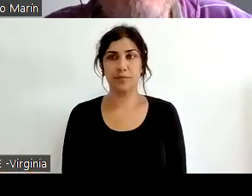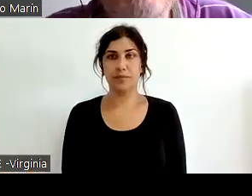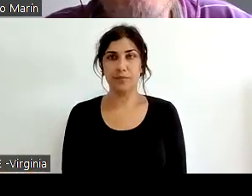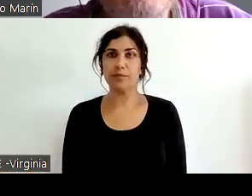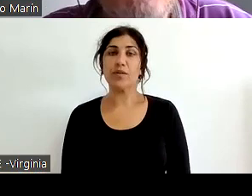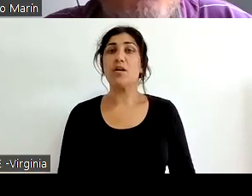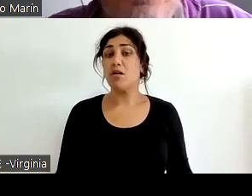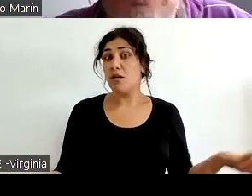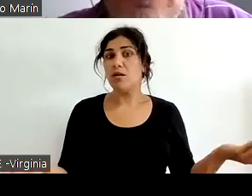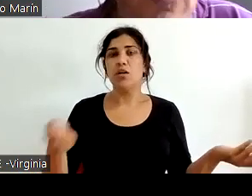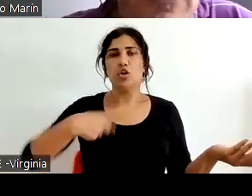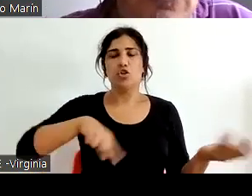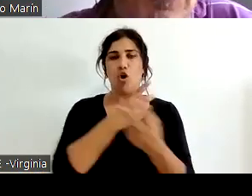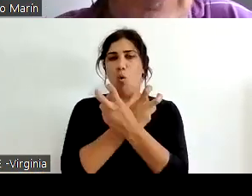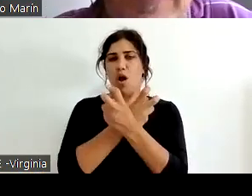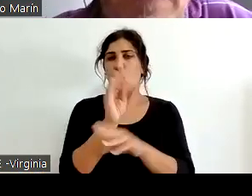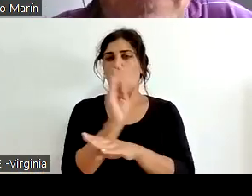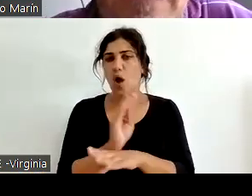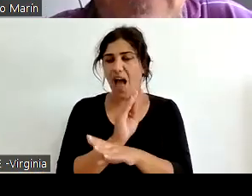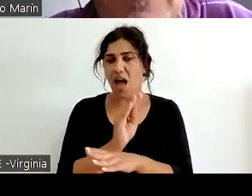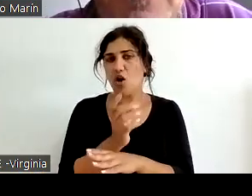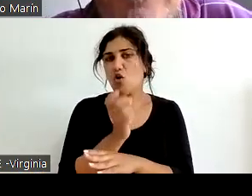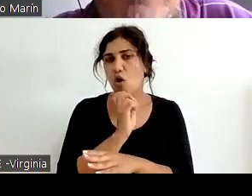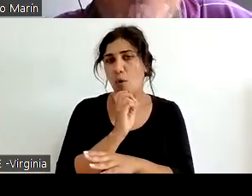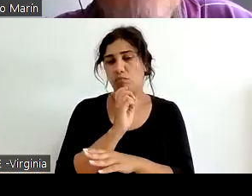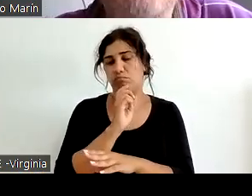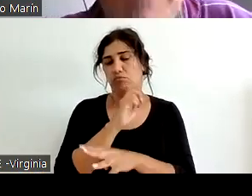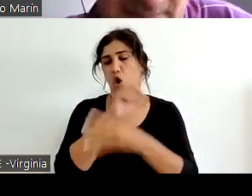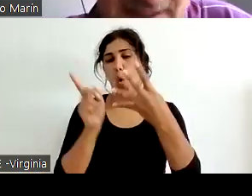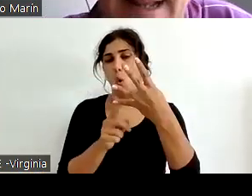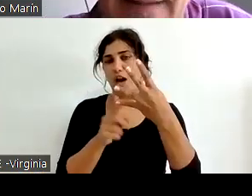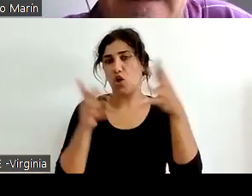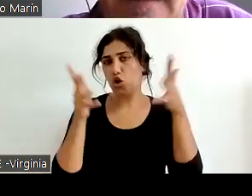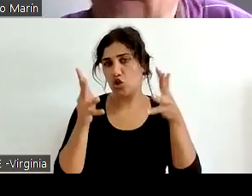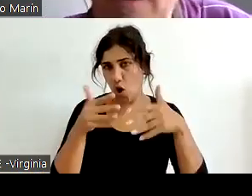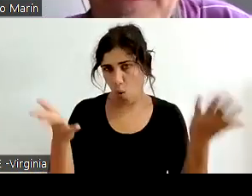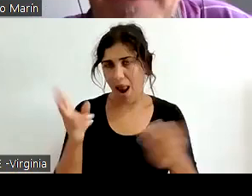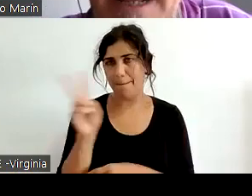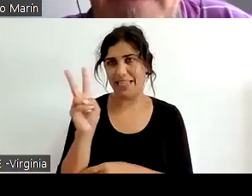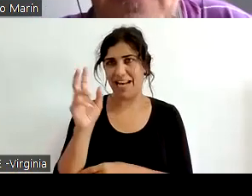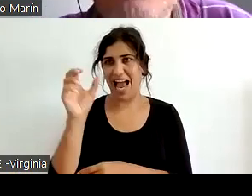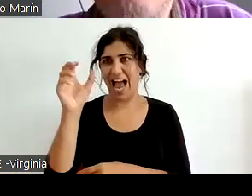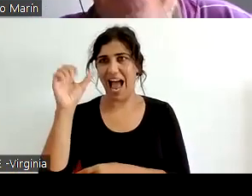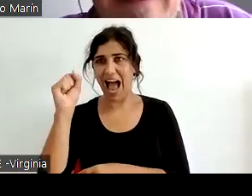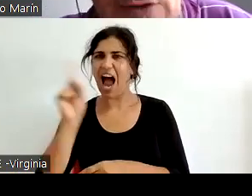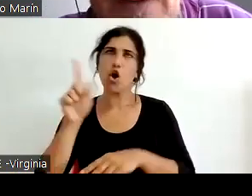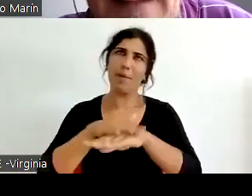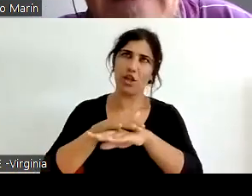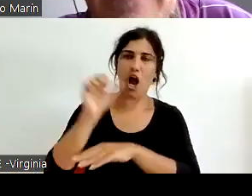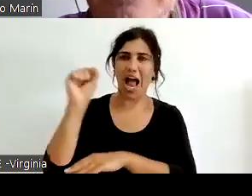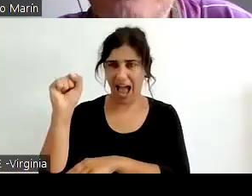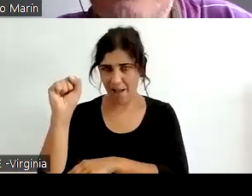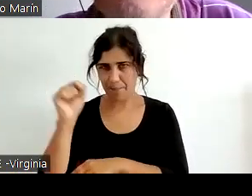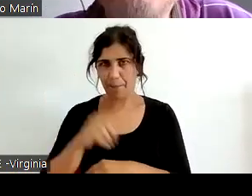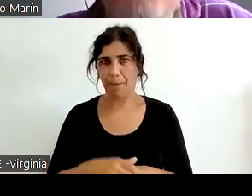¿Cómo podemos cuidar también de nuestros huesos? El cuarto consejo sería combatir la inflamación de las articulaciones con la vitamina con la vitamina E, perdón,